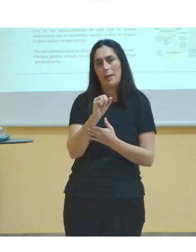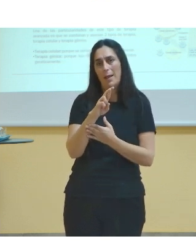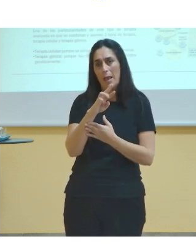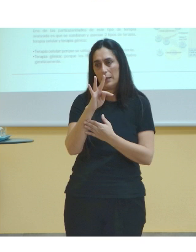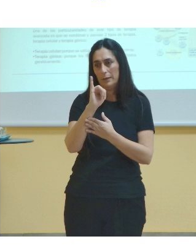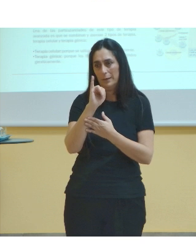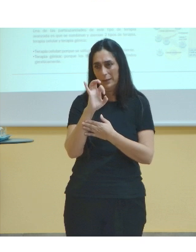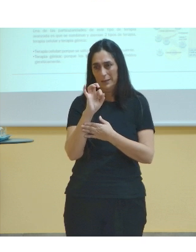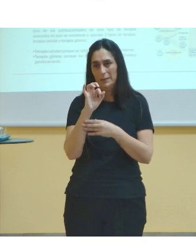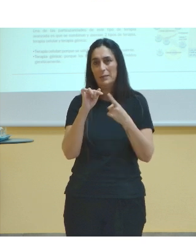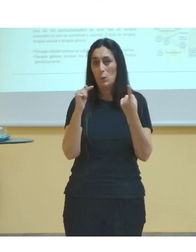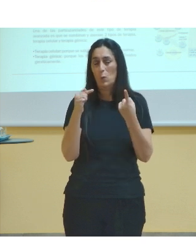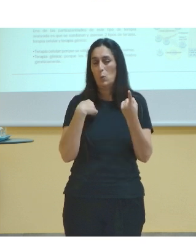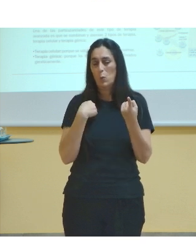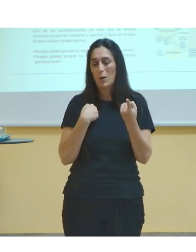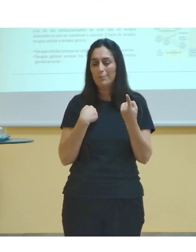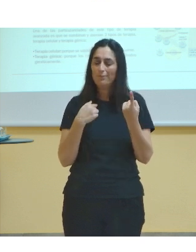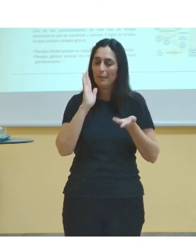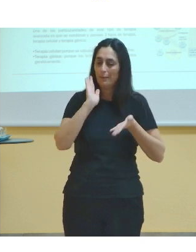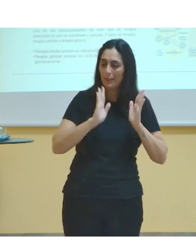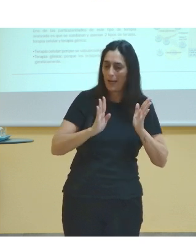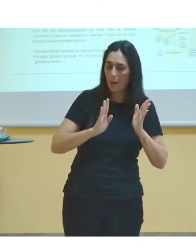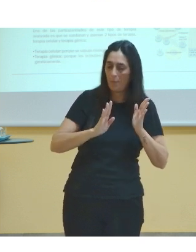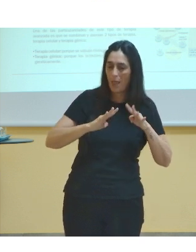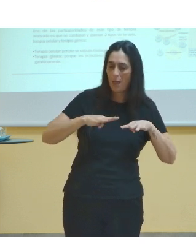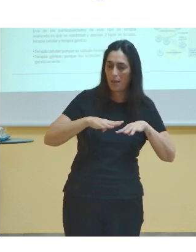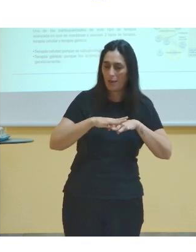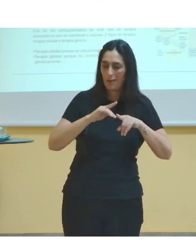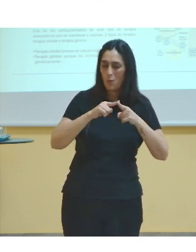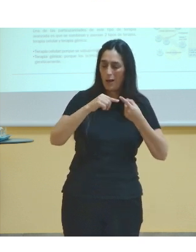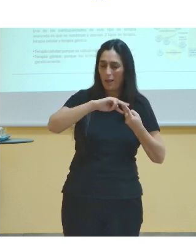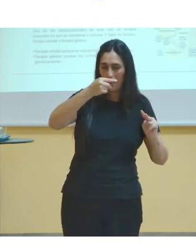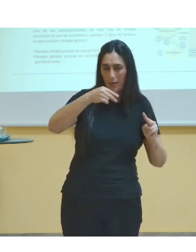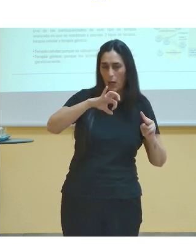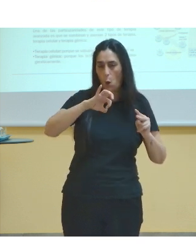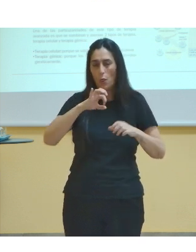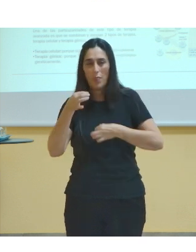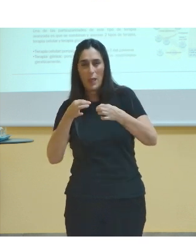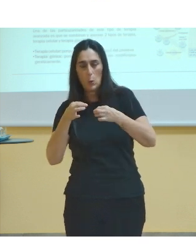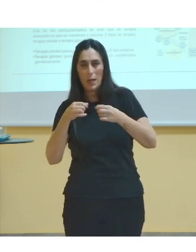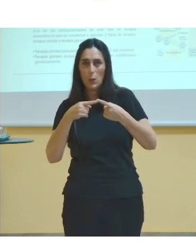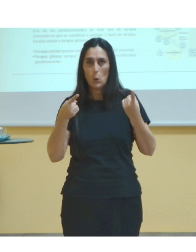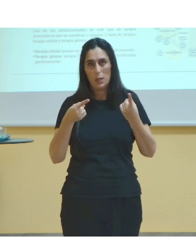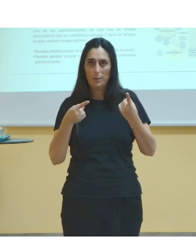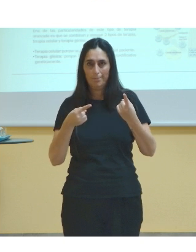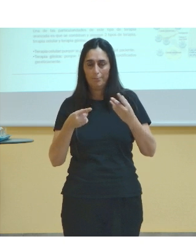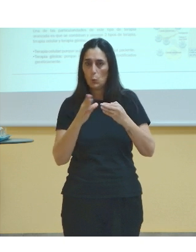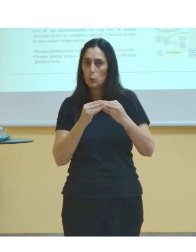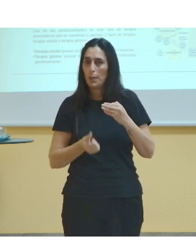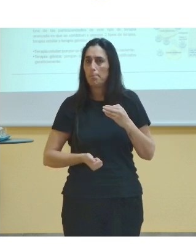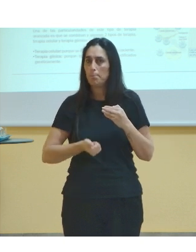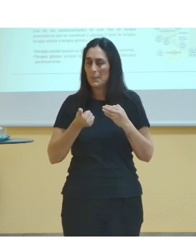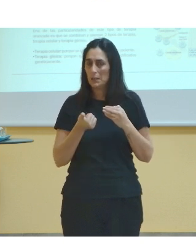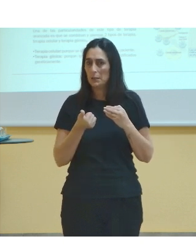de mezcla entre terapia génica y terapia celular, y se está utilizando muchísimo, bueno, se está utilizando,